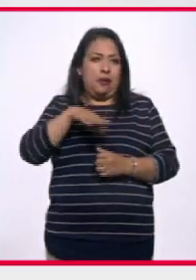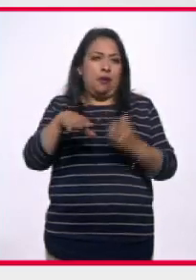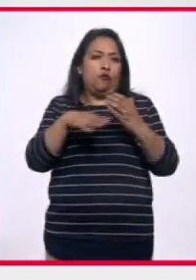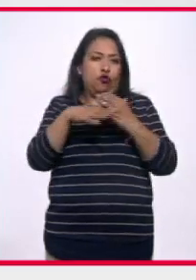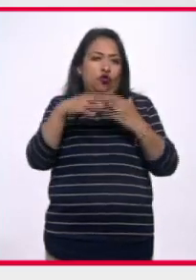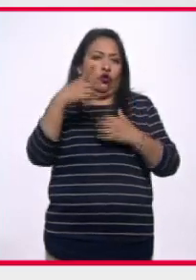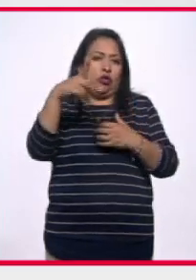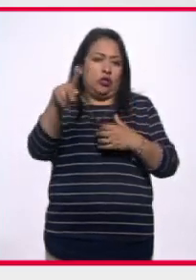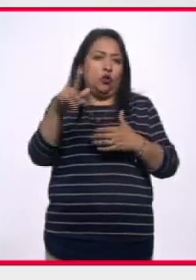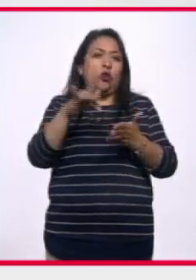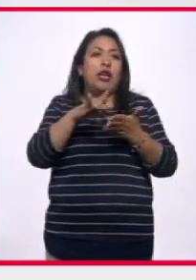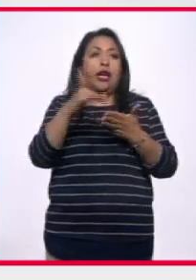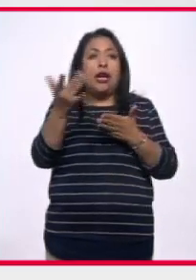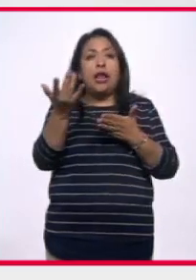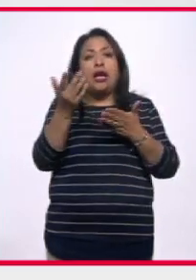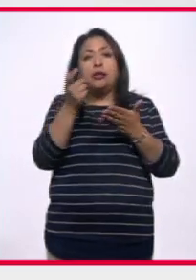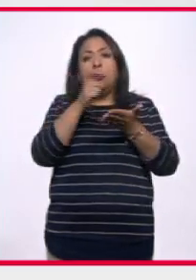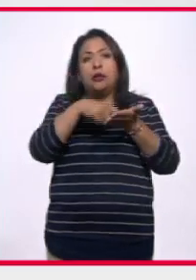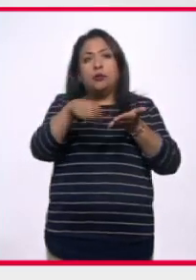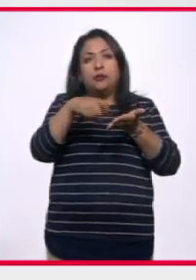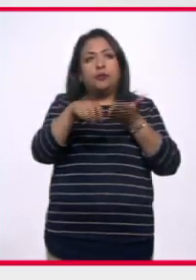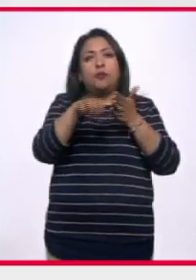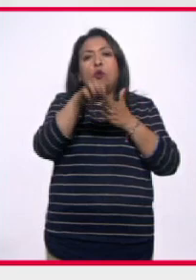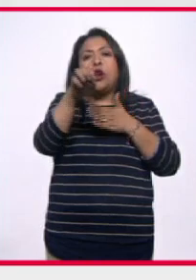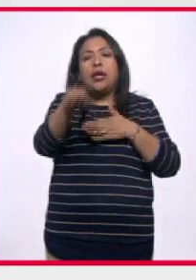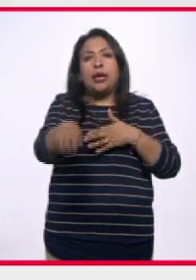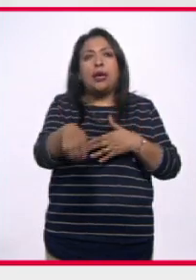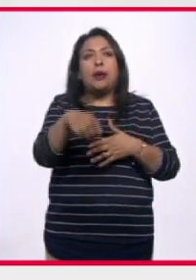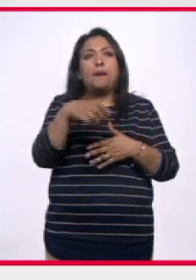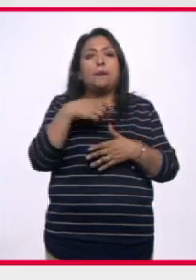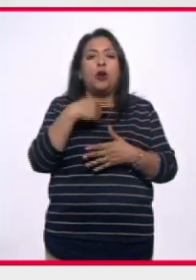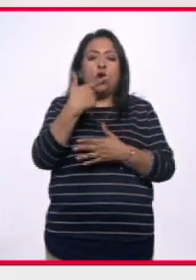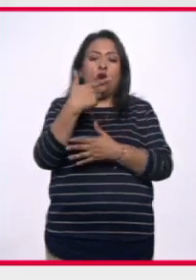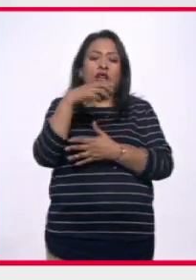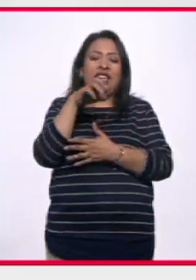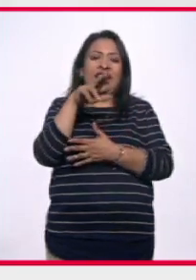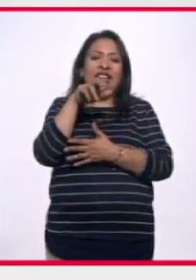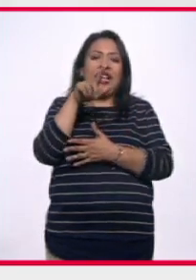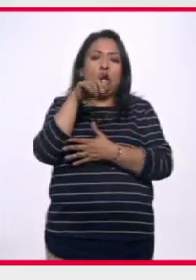cosas de ti gracias a tus escritos por ejemplo las genealogías